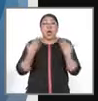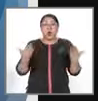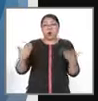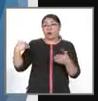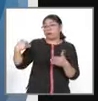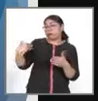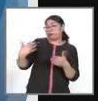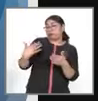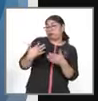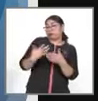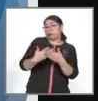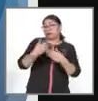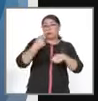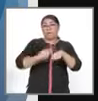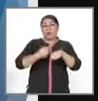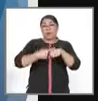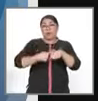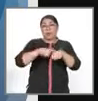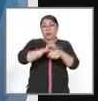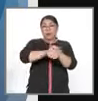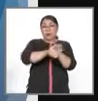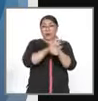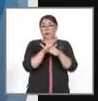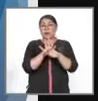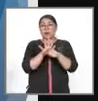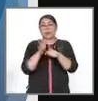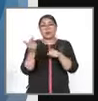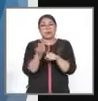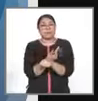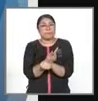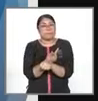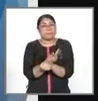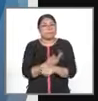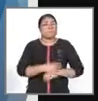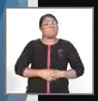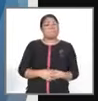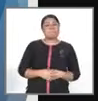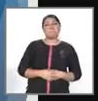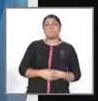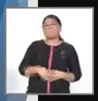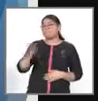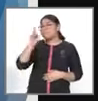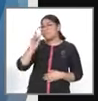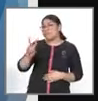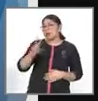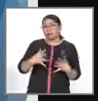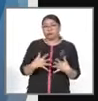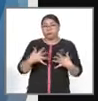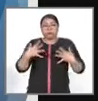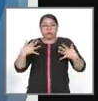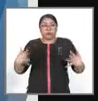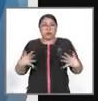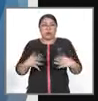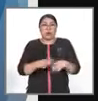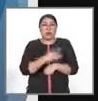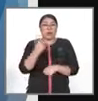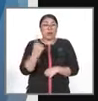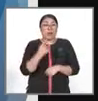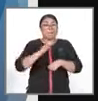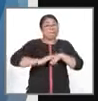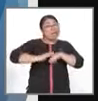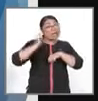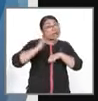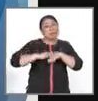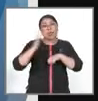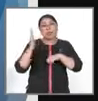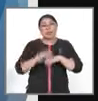la pandemia eh la obesidad se ha eh complicado mucho más hay un incremento en el número de pantallas ya sea